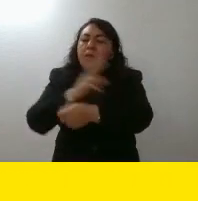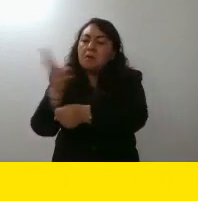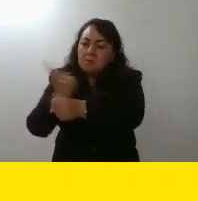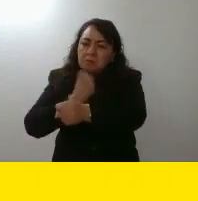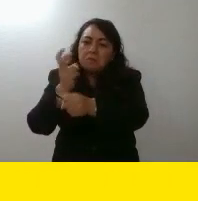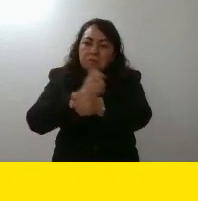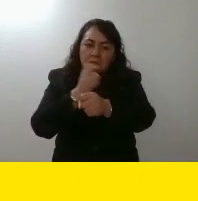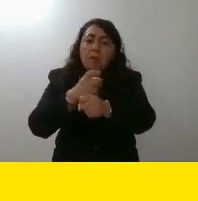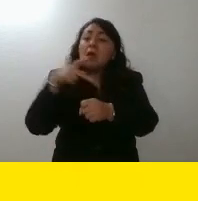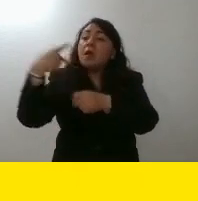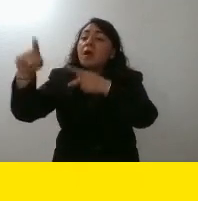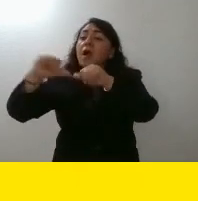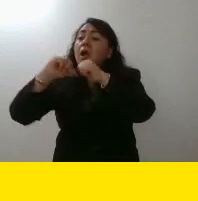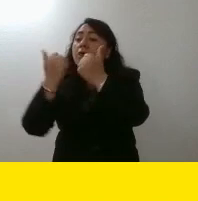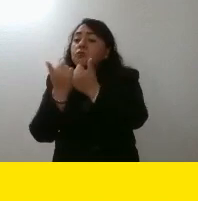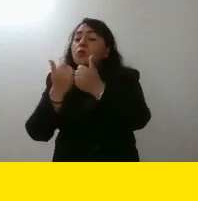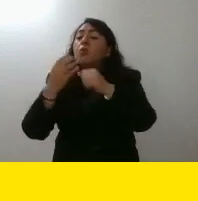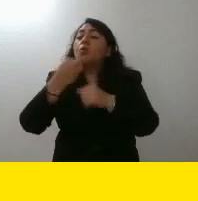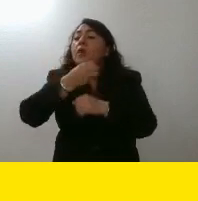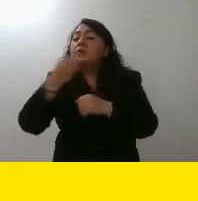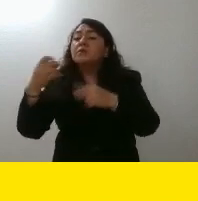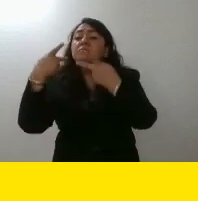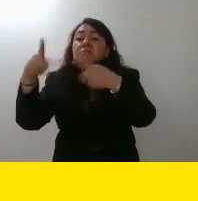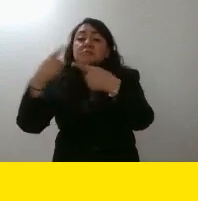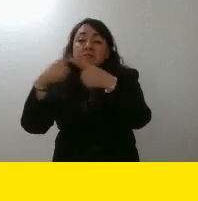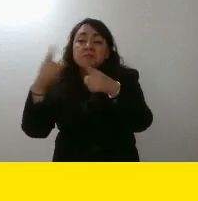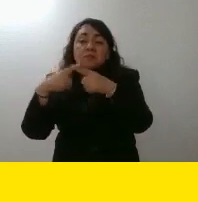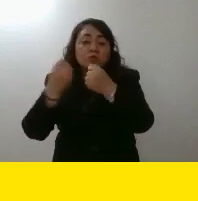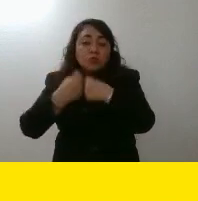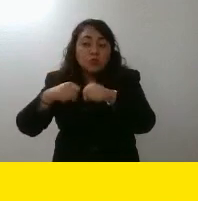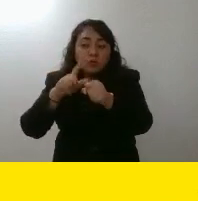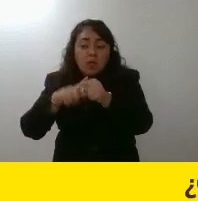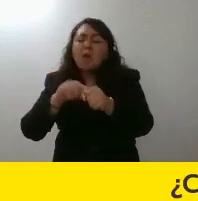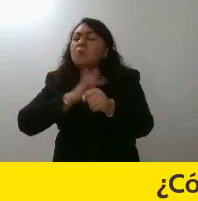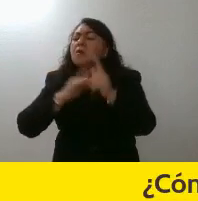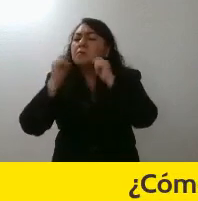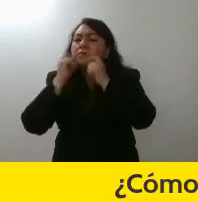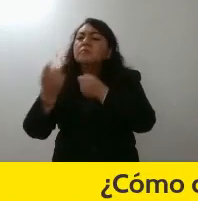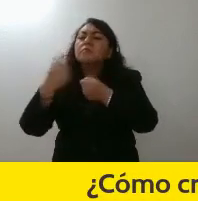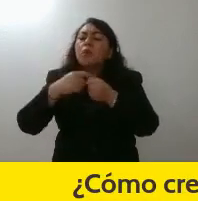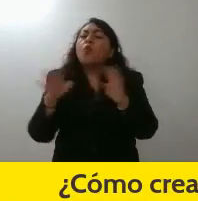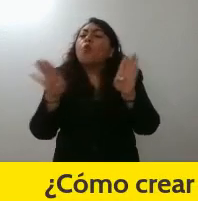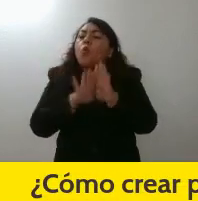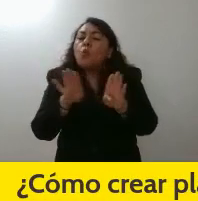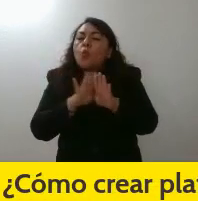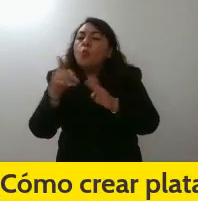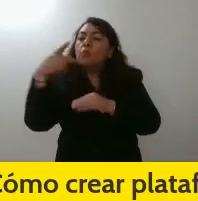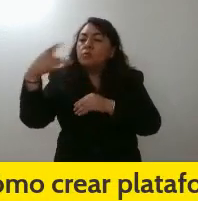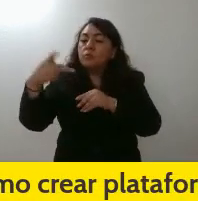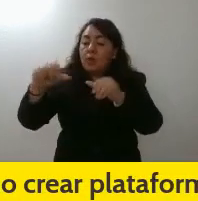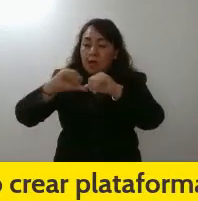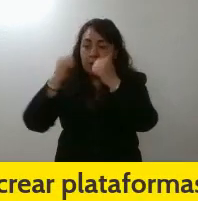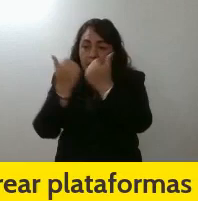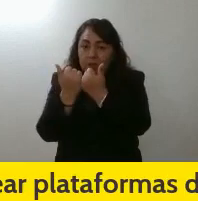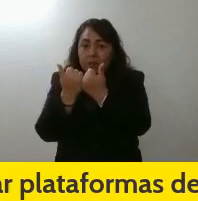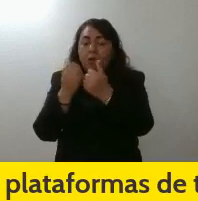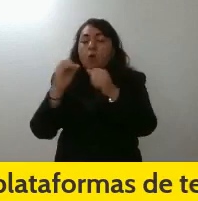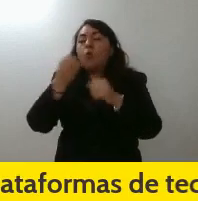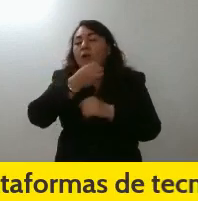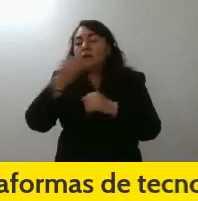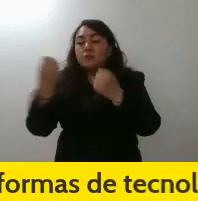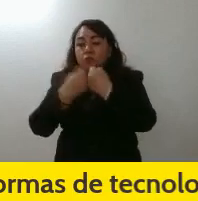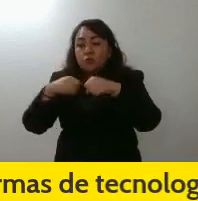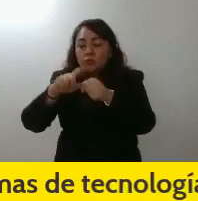otras organizaciones sociales. O sea, de qué manera se podía de qué manera el trabajo entre organizaciones sociales podía